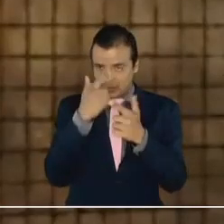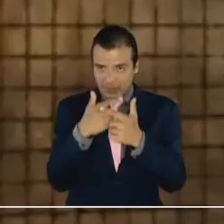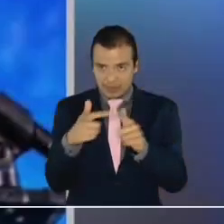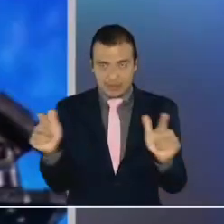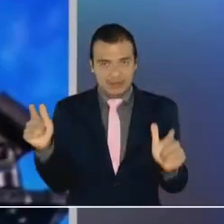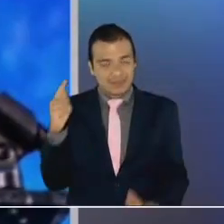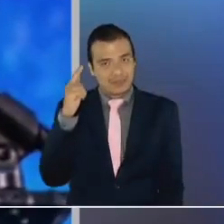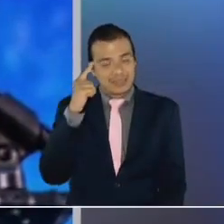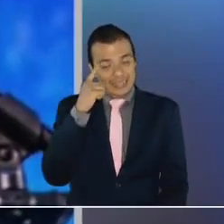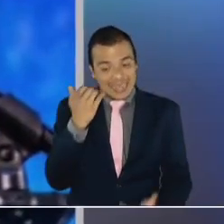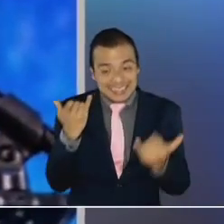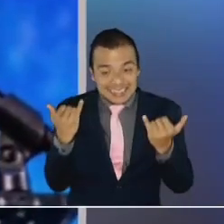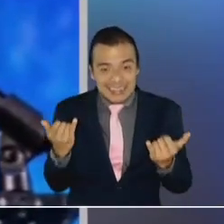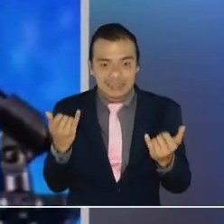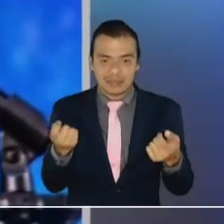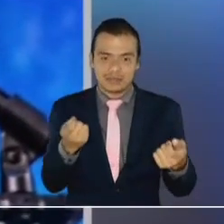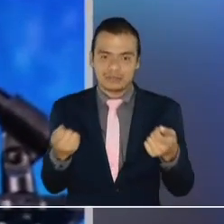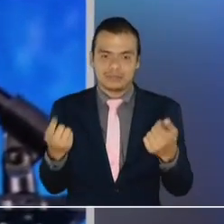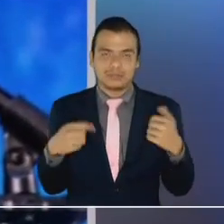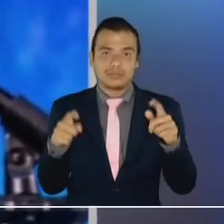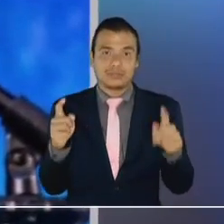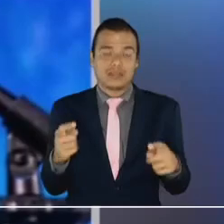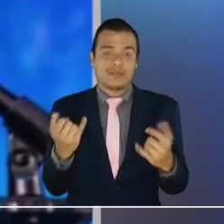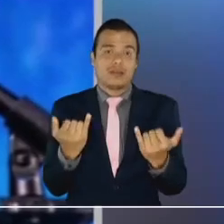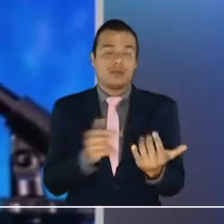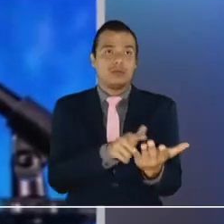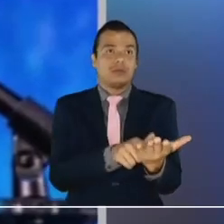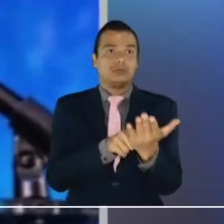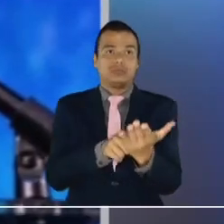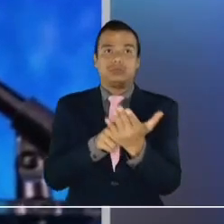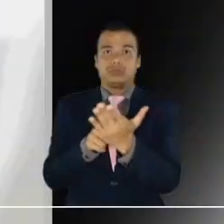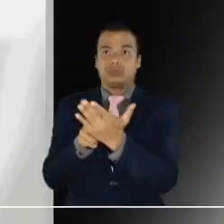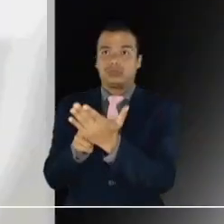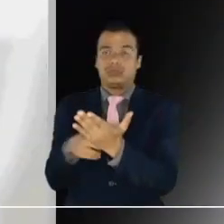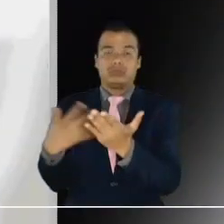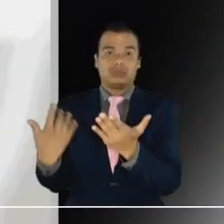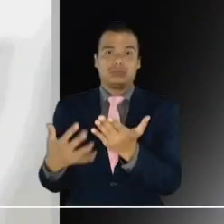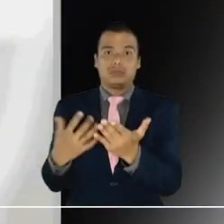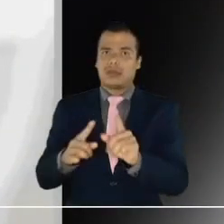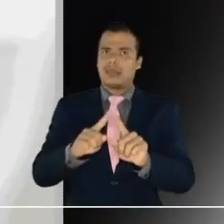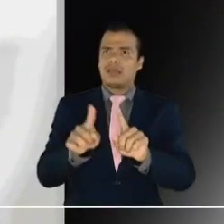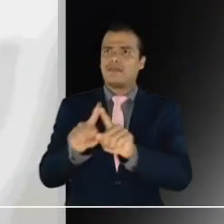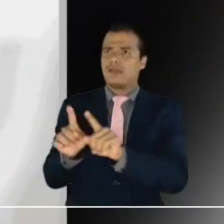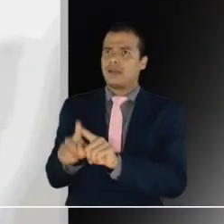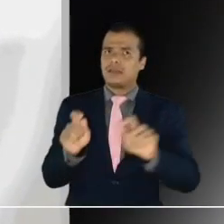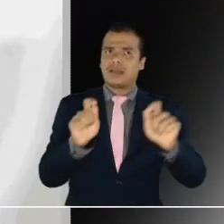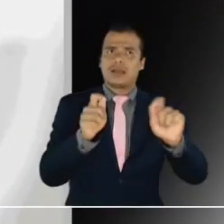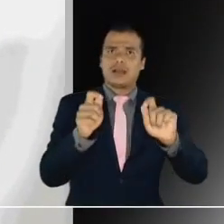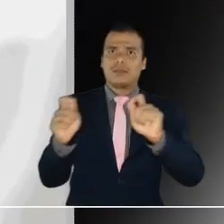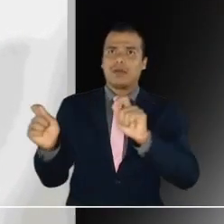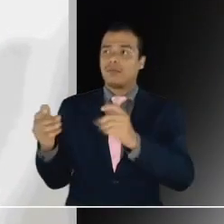Nunca he vivido un momento tan deprimente como ahora. Eso es ser realista. Mira el mundo hoy, el